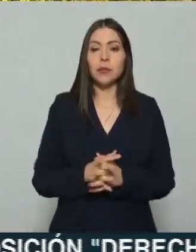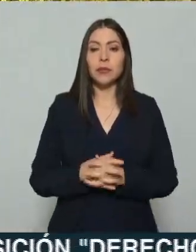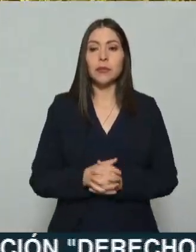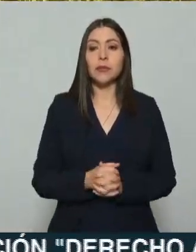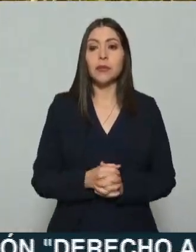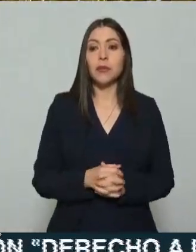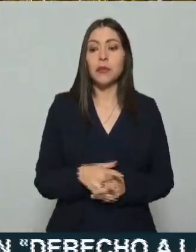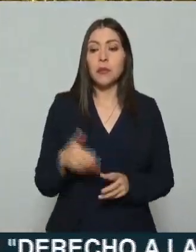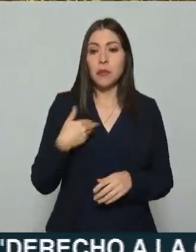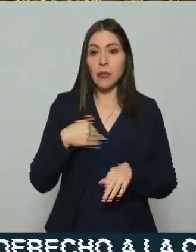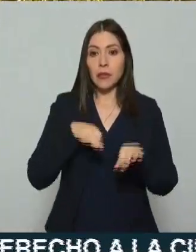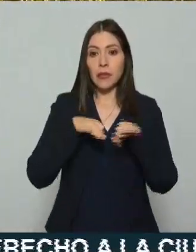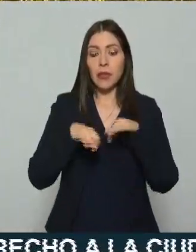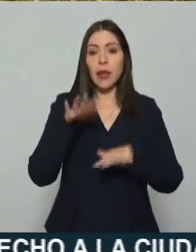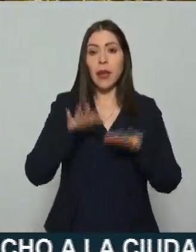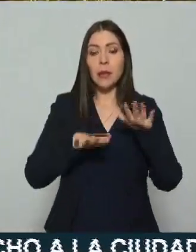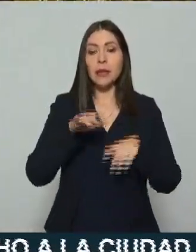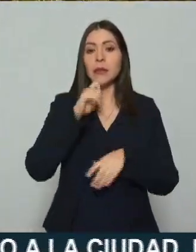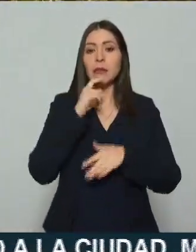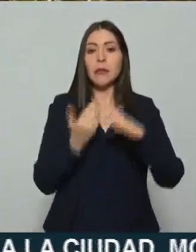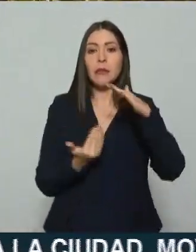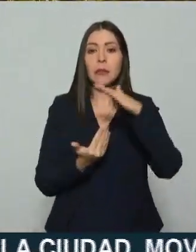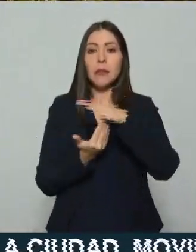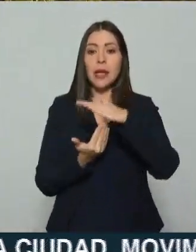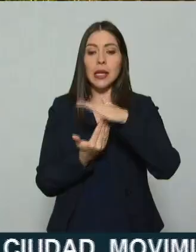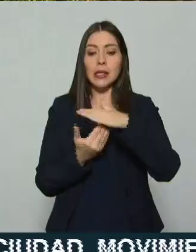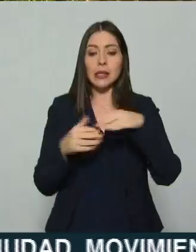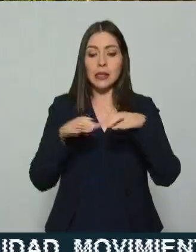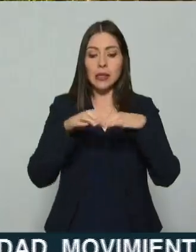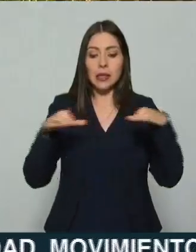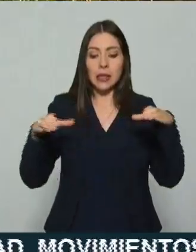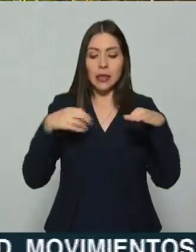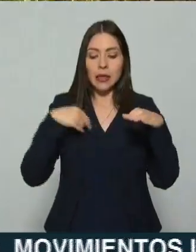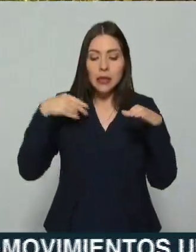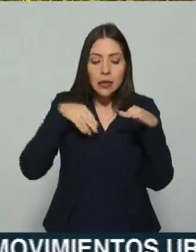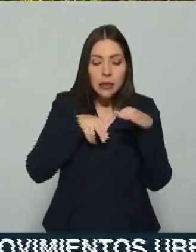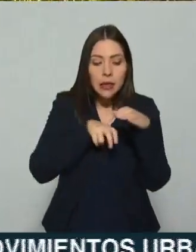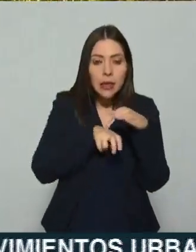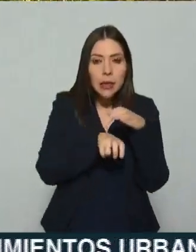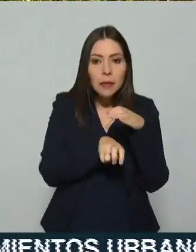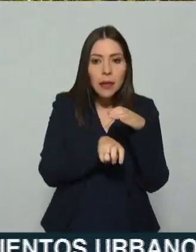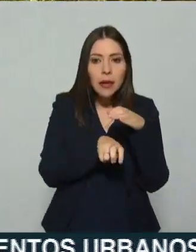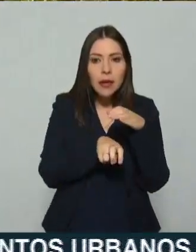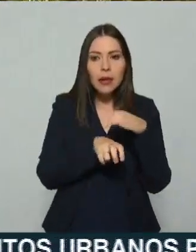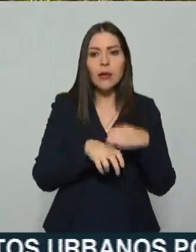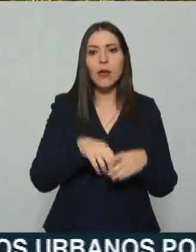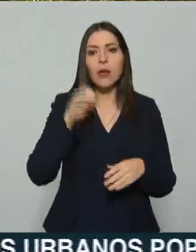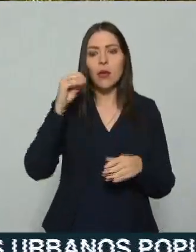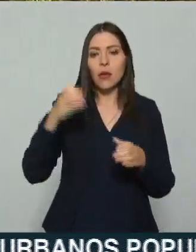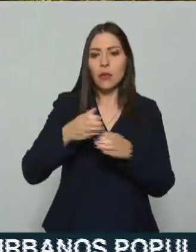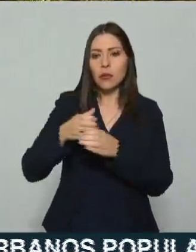las mesas, en donde están unos, ¿cómo se llaman? Los postes.